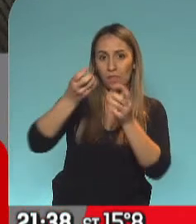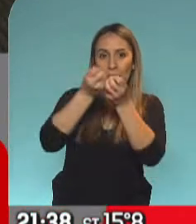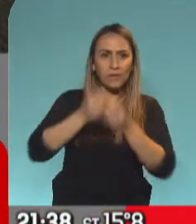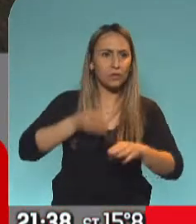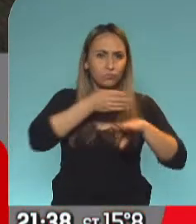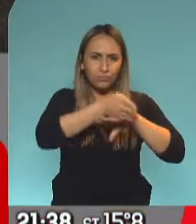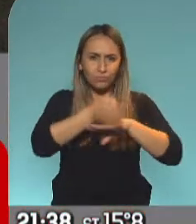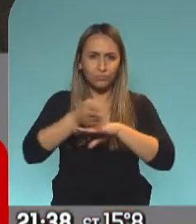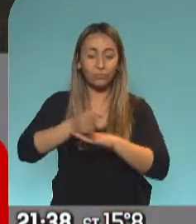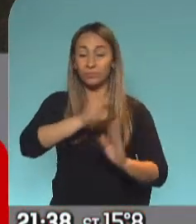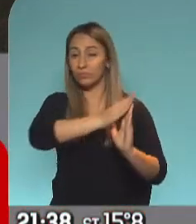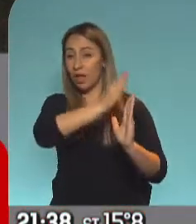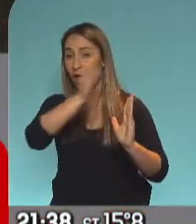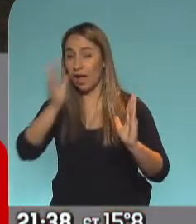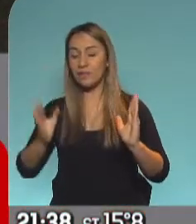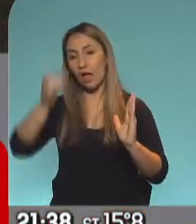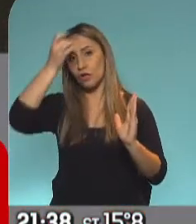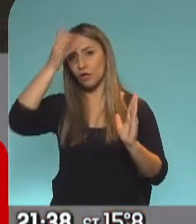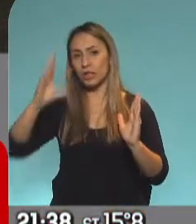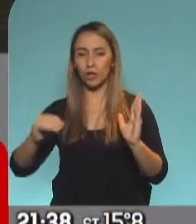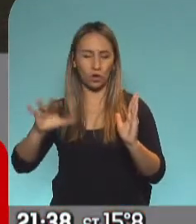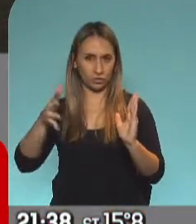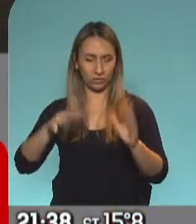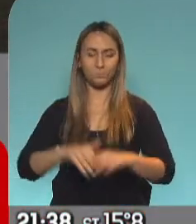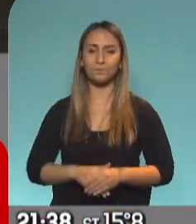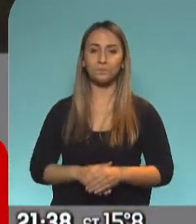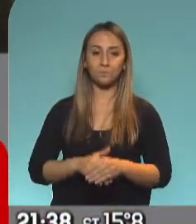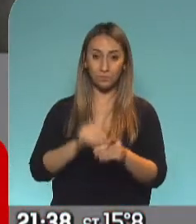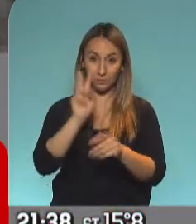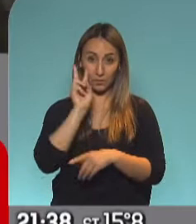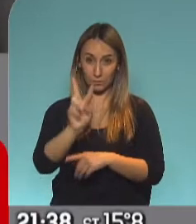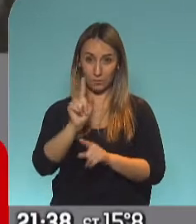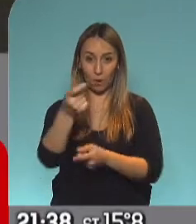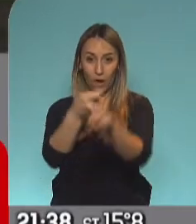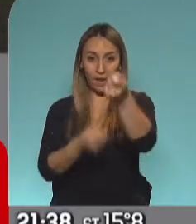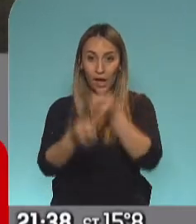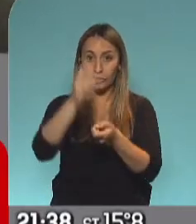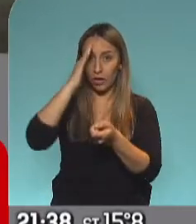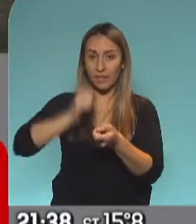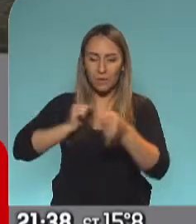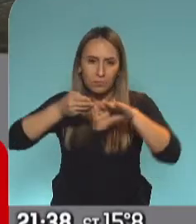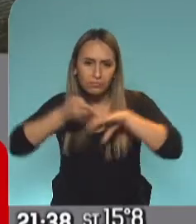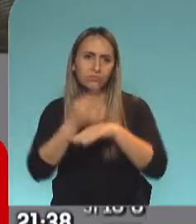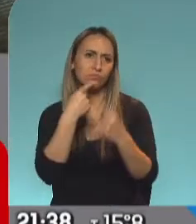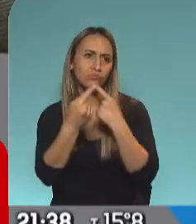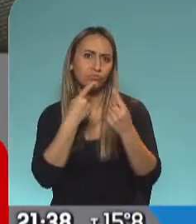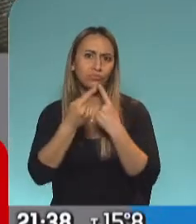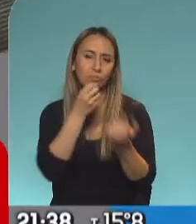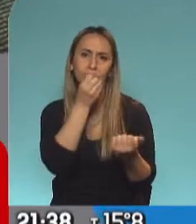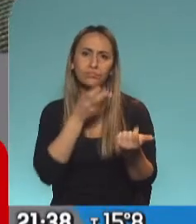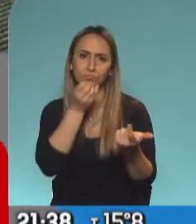continuar hasta la medianoche. Como podíamos observar, en un negocio tomando declaraciones a los empleados, también